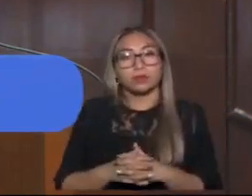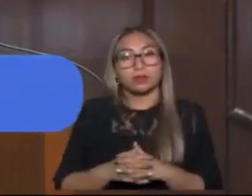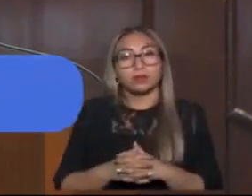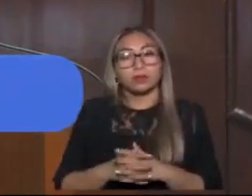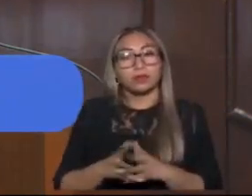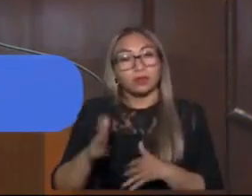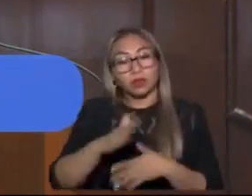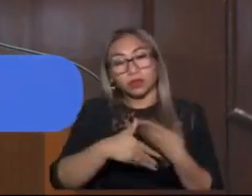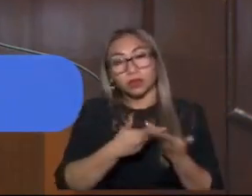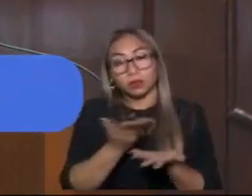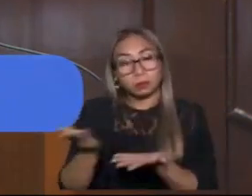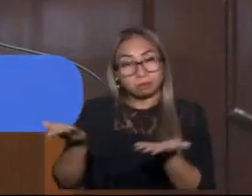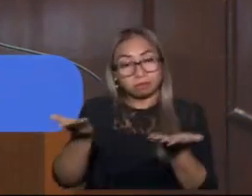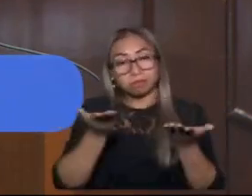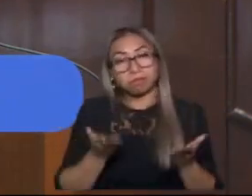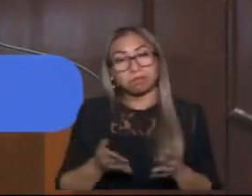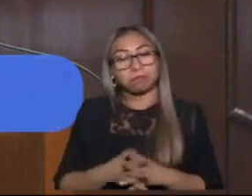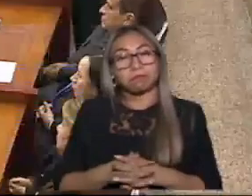Señoras y señores,